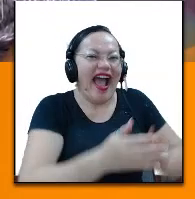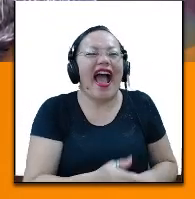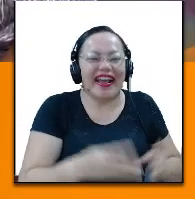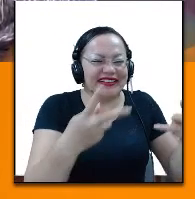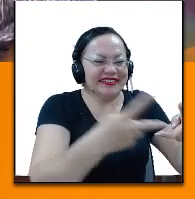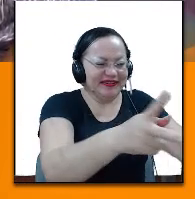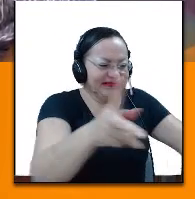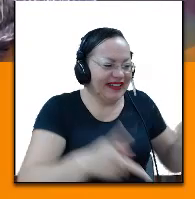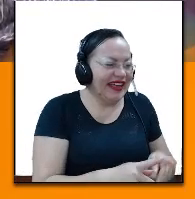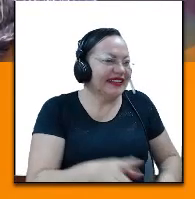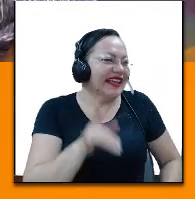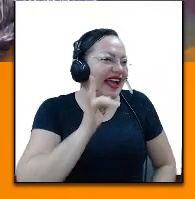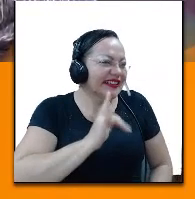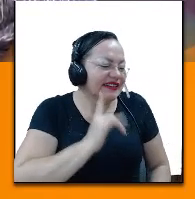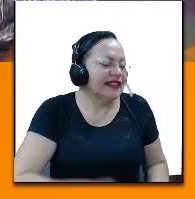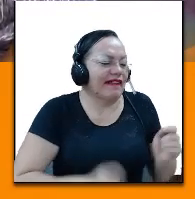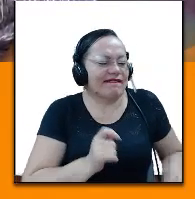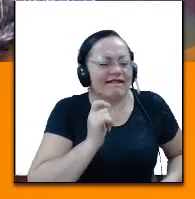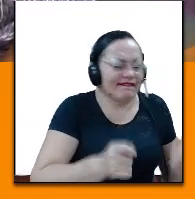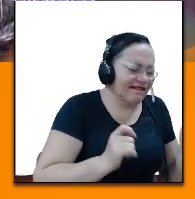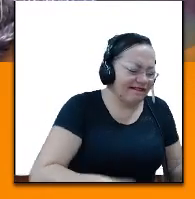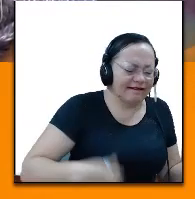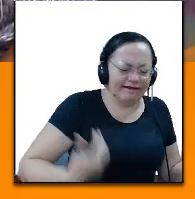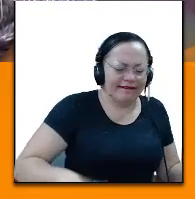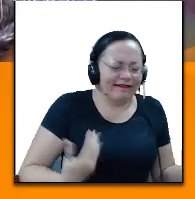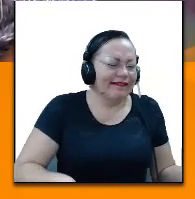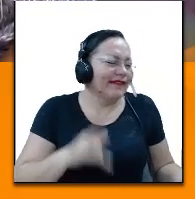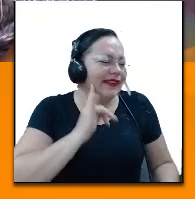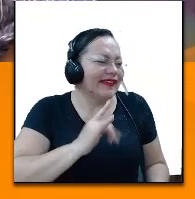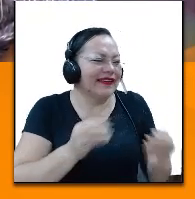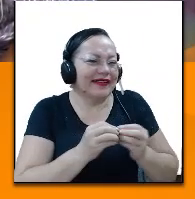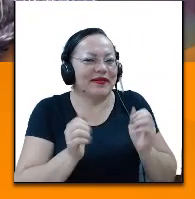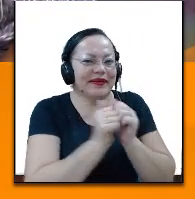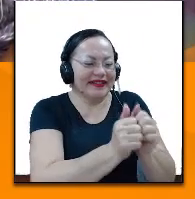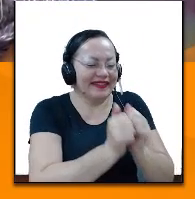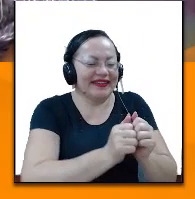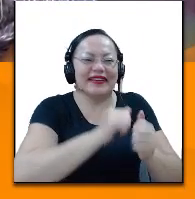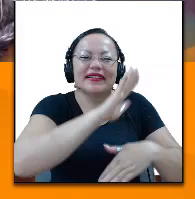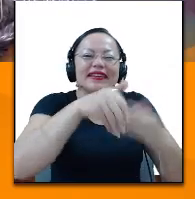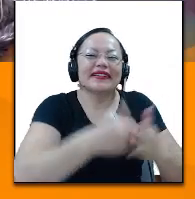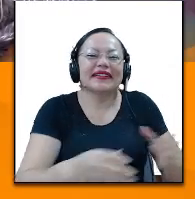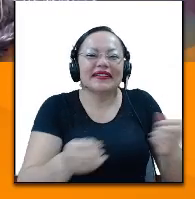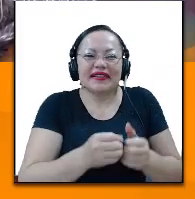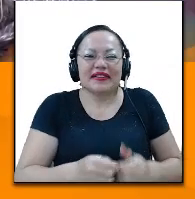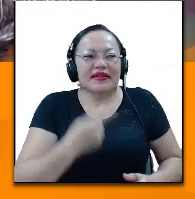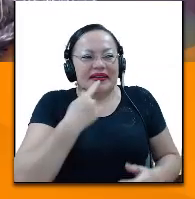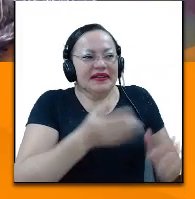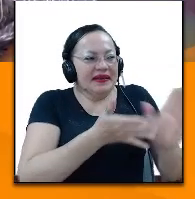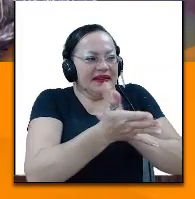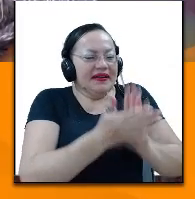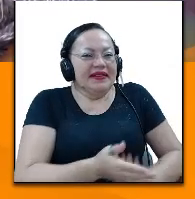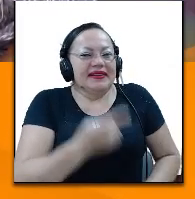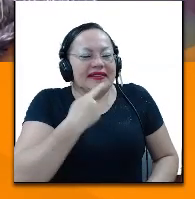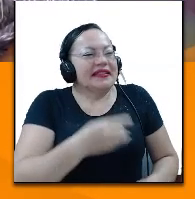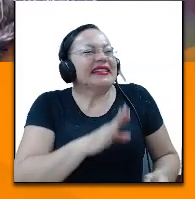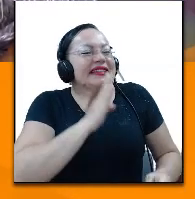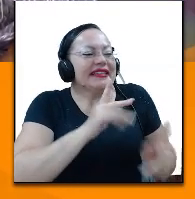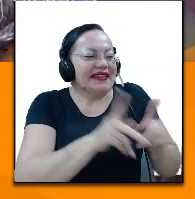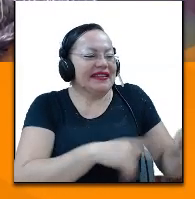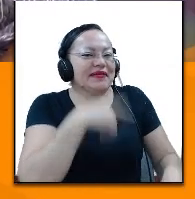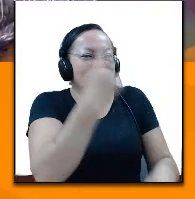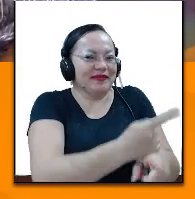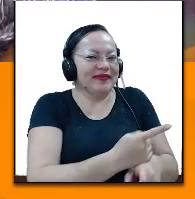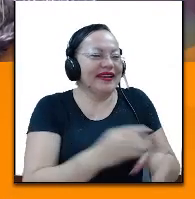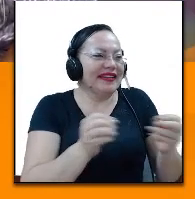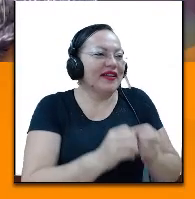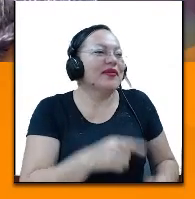de música y montan y hacen unas como acompañamientos, sería la palabra perfecta, para que la gente esté entretenida, y